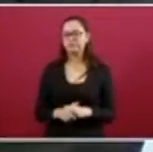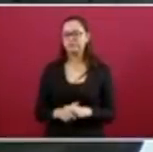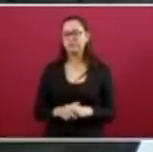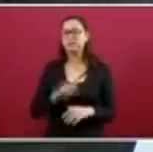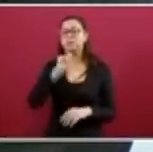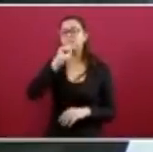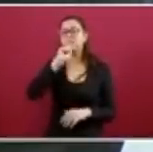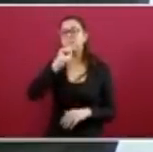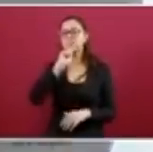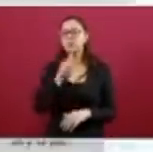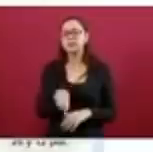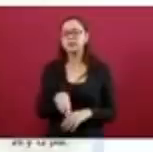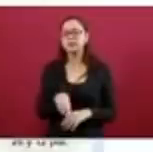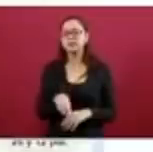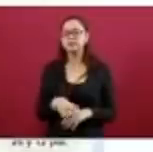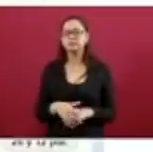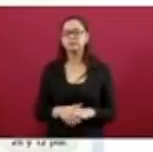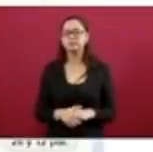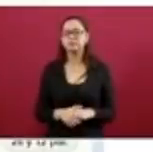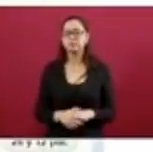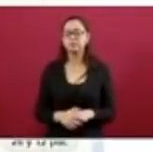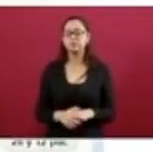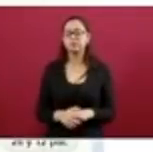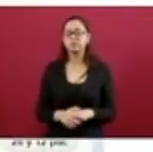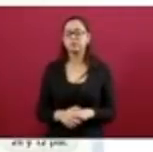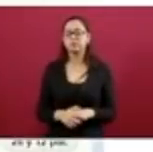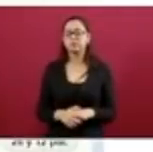a bajar la tarifa